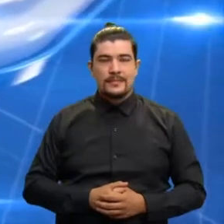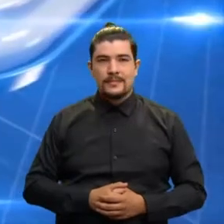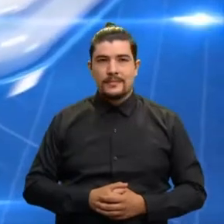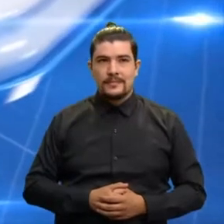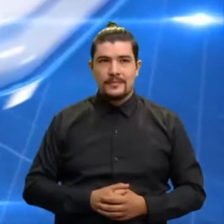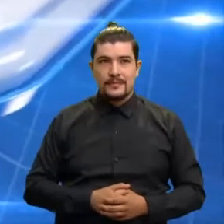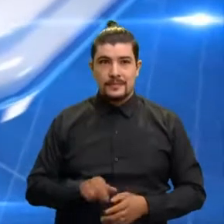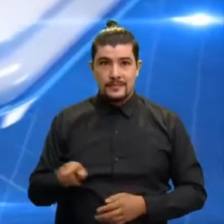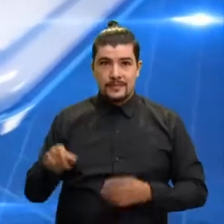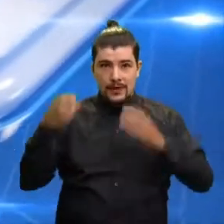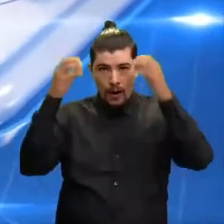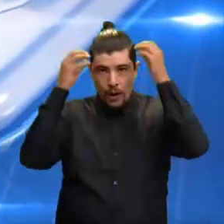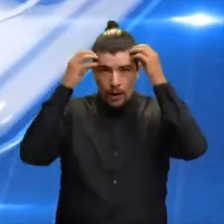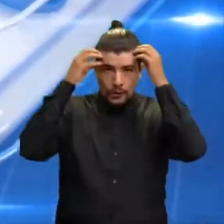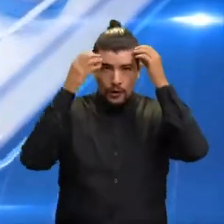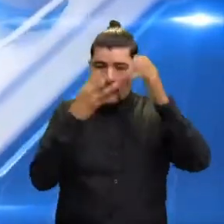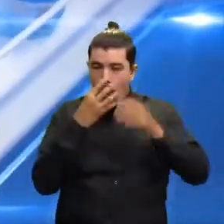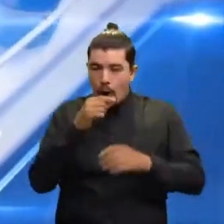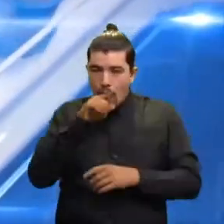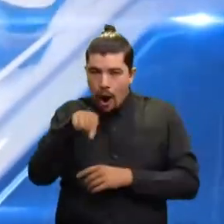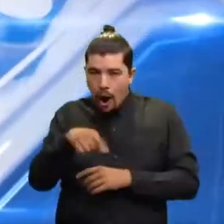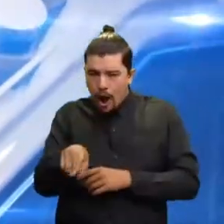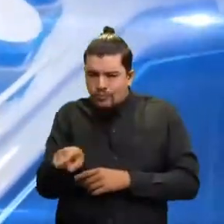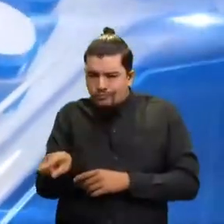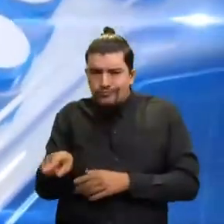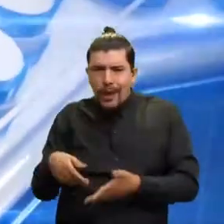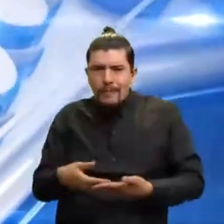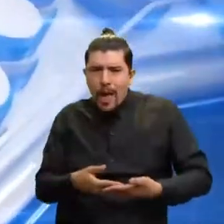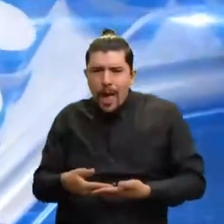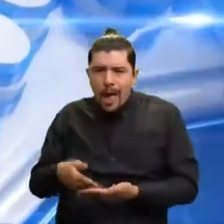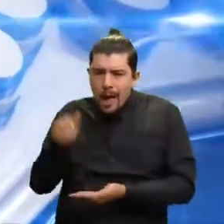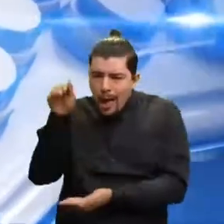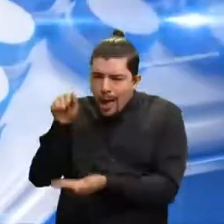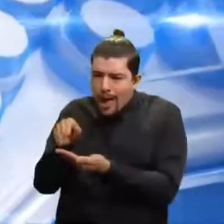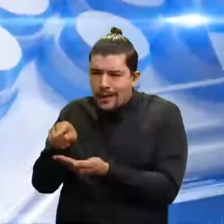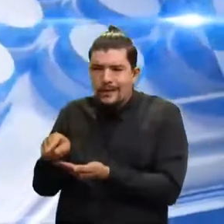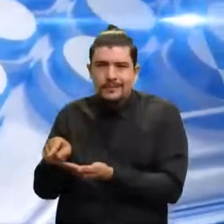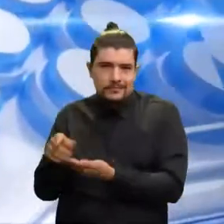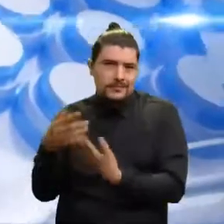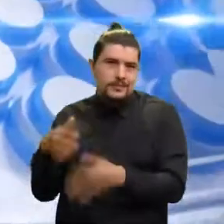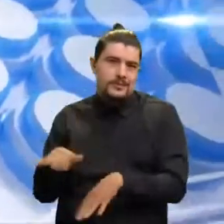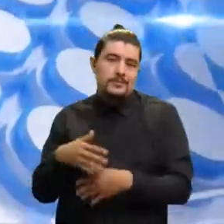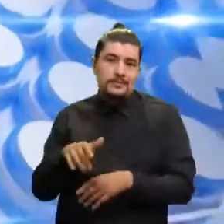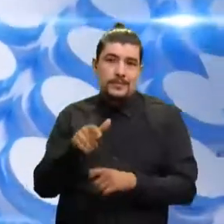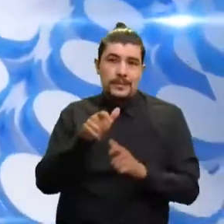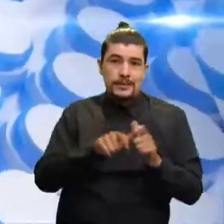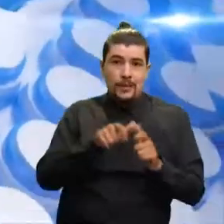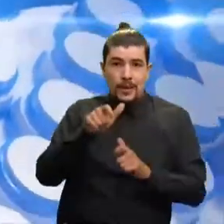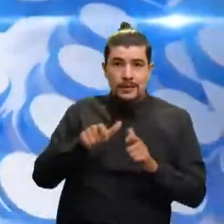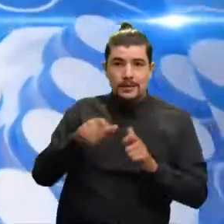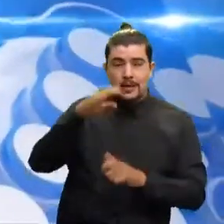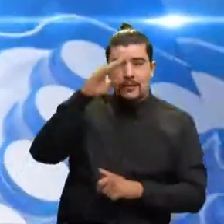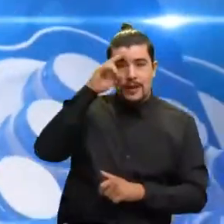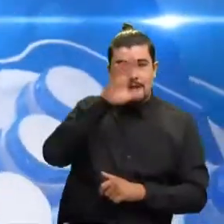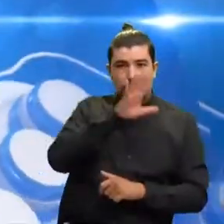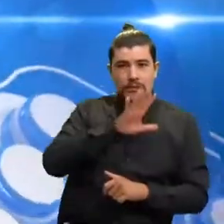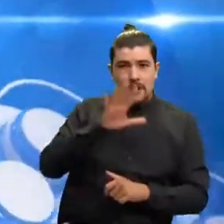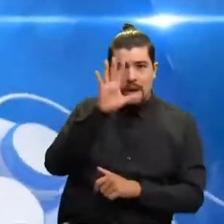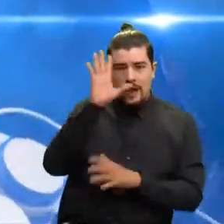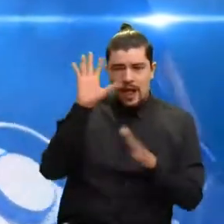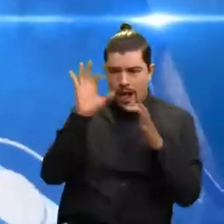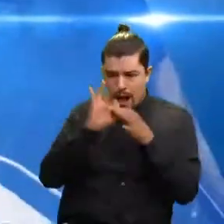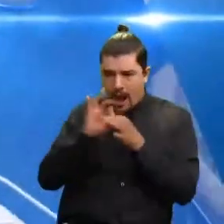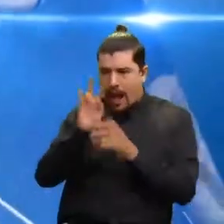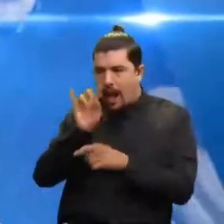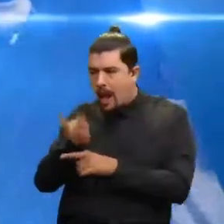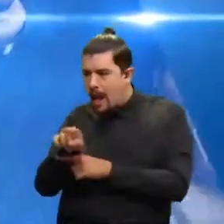un oso hormiguero con escasos meses de nacido se salvó de ser perseguido por los cazadores y devuelto a su hábitat en